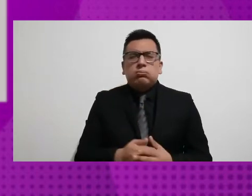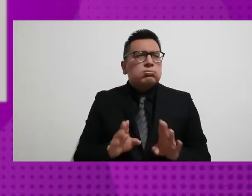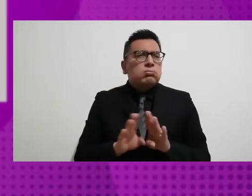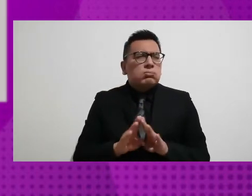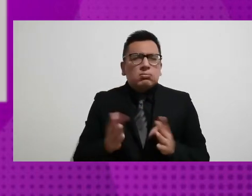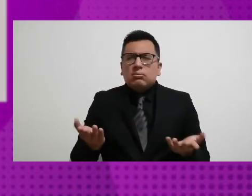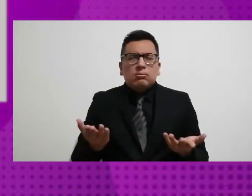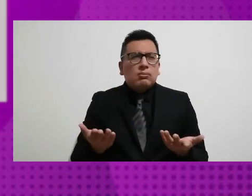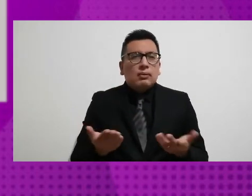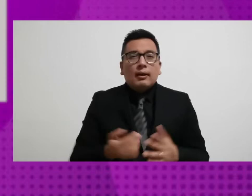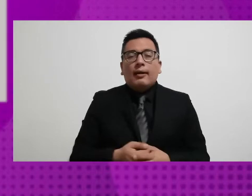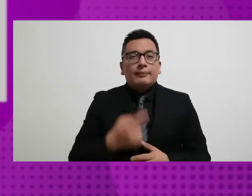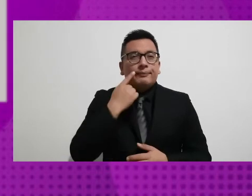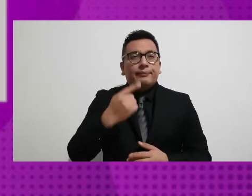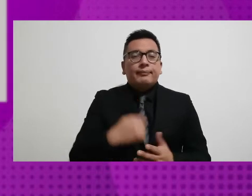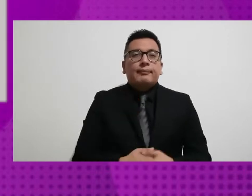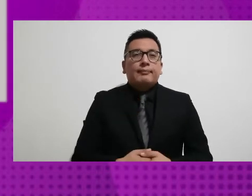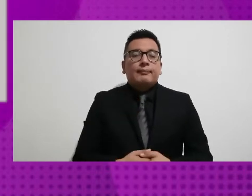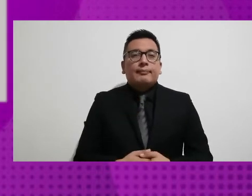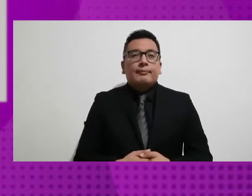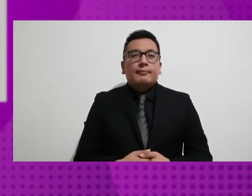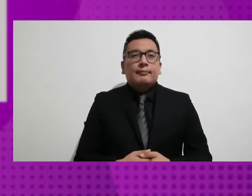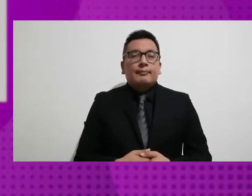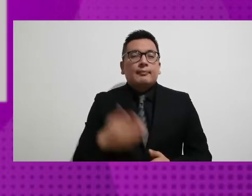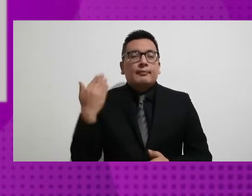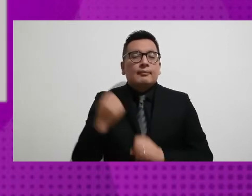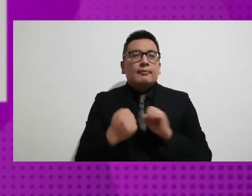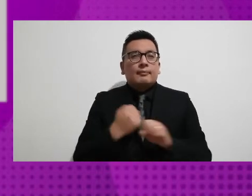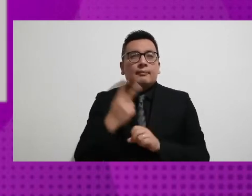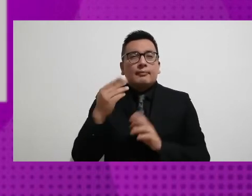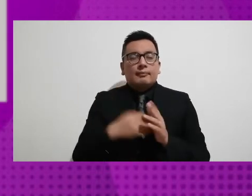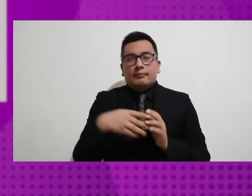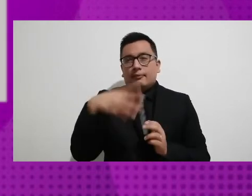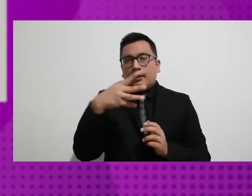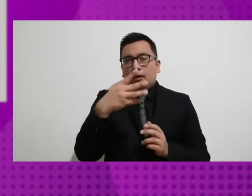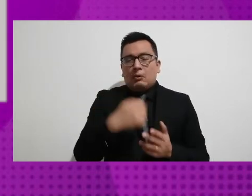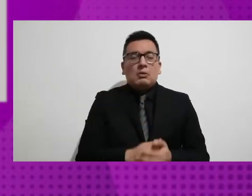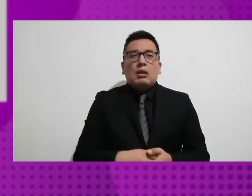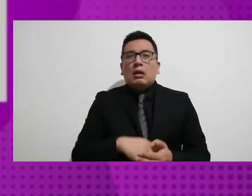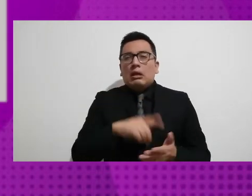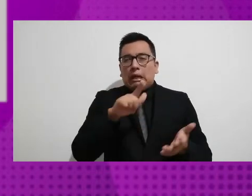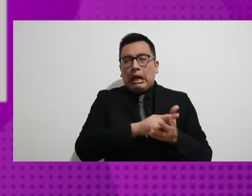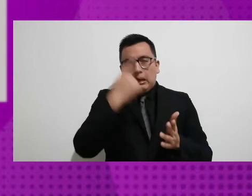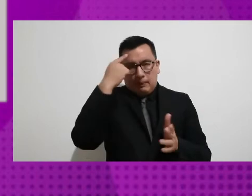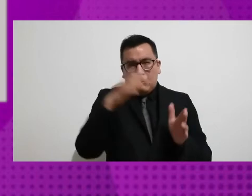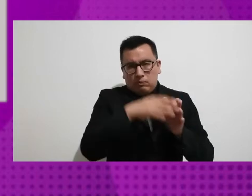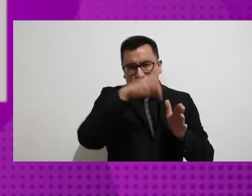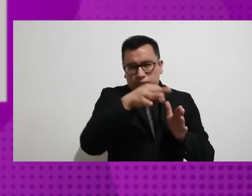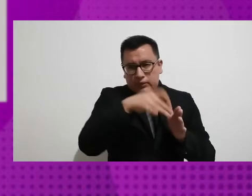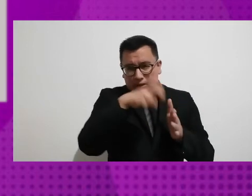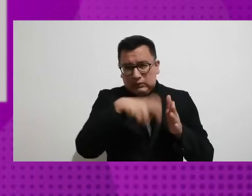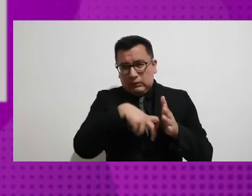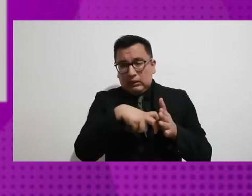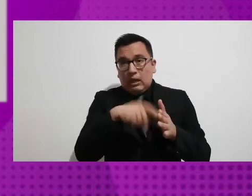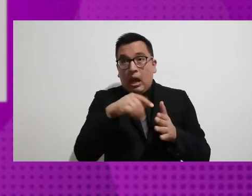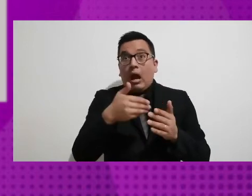se sabe, previo a la reforma constitucional en materia político-electoral del año 2014, coexistían